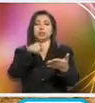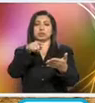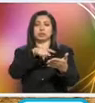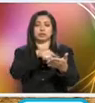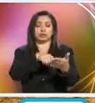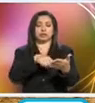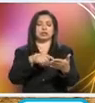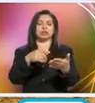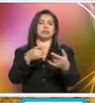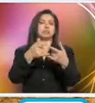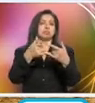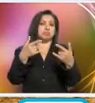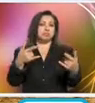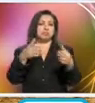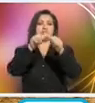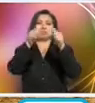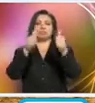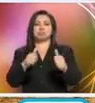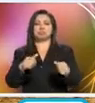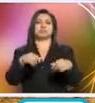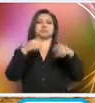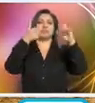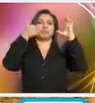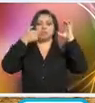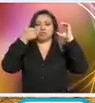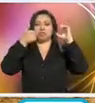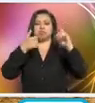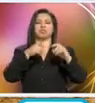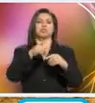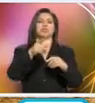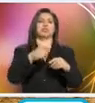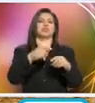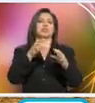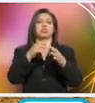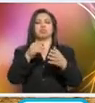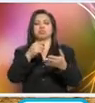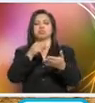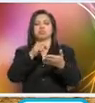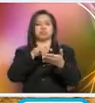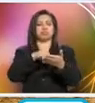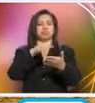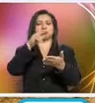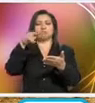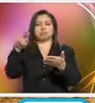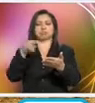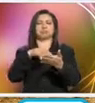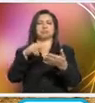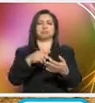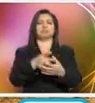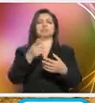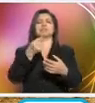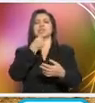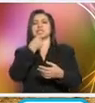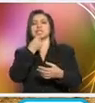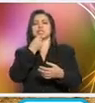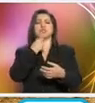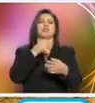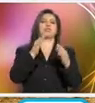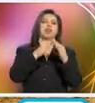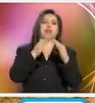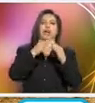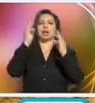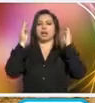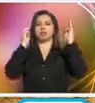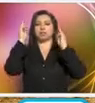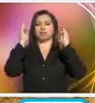por historia, arte, foto, diseño, ciencia y tecnología, infantiles por supuesto, casas museo,